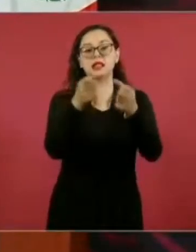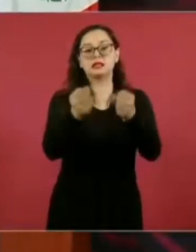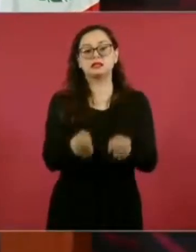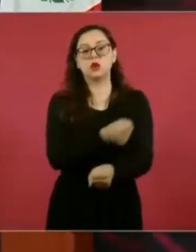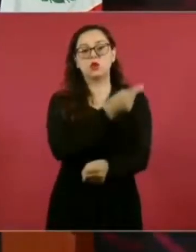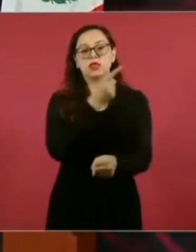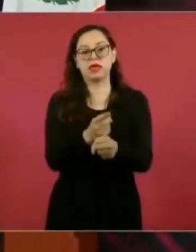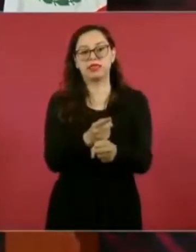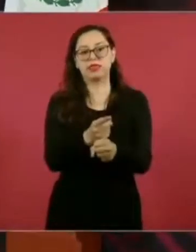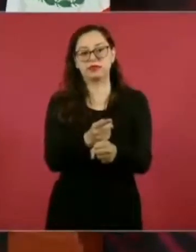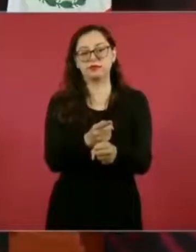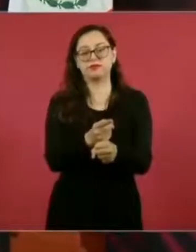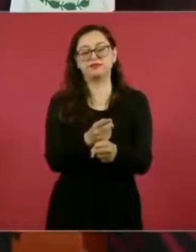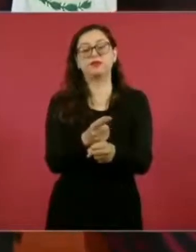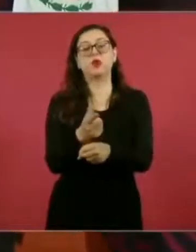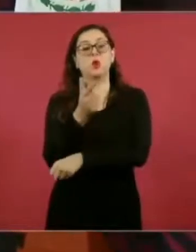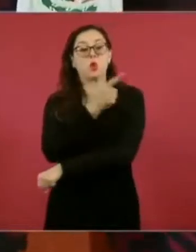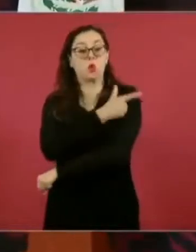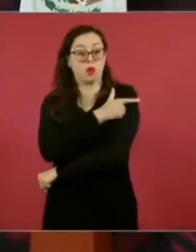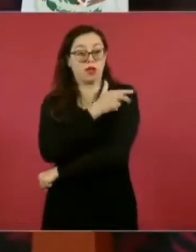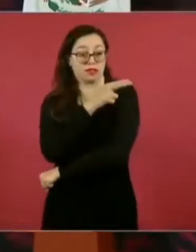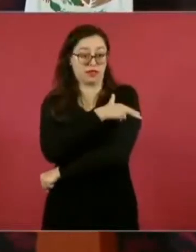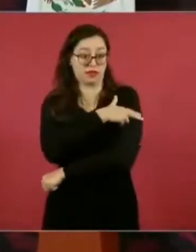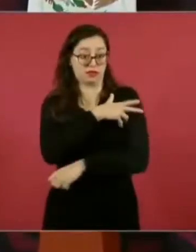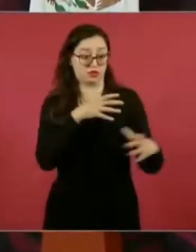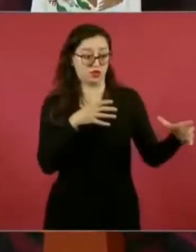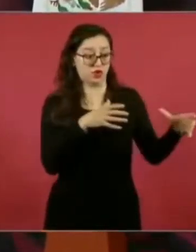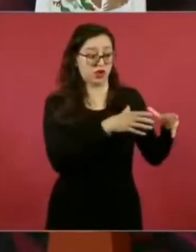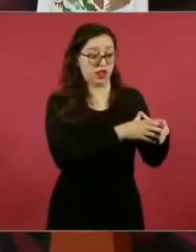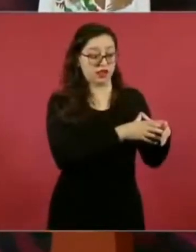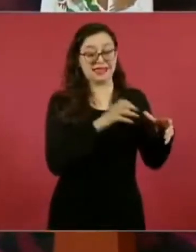hacerse cargo de la Guardia Nacional,